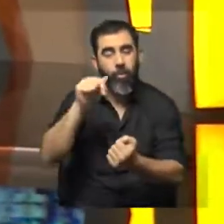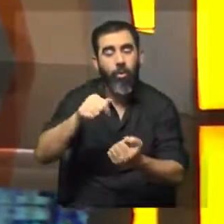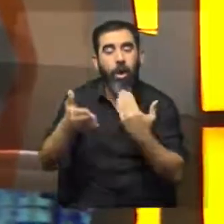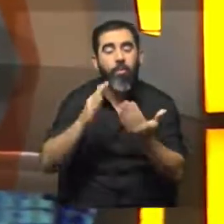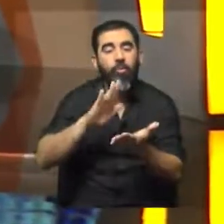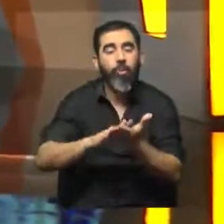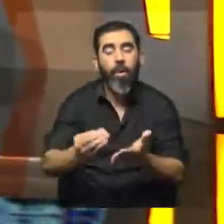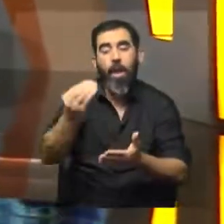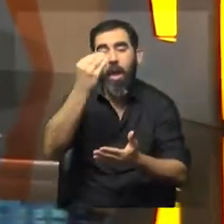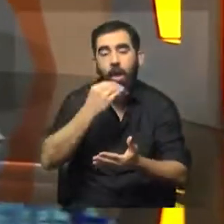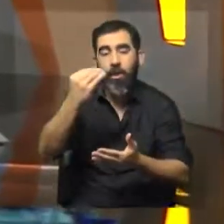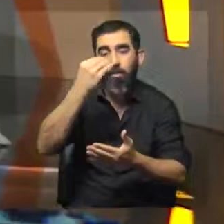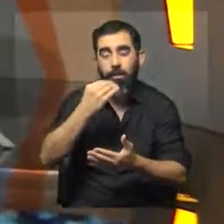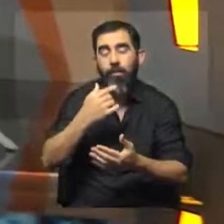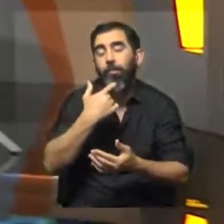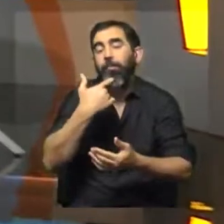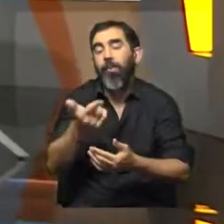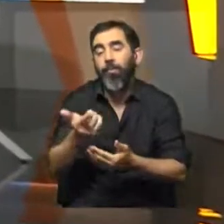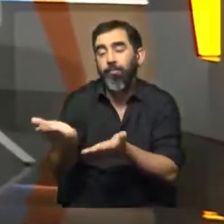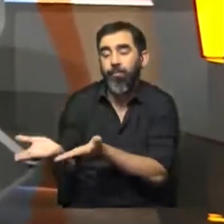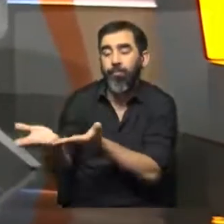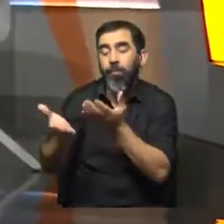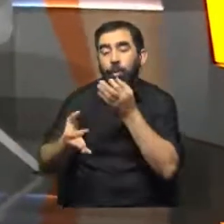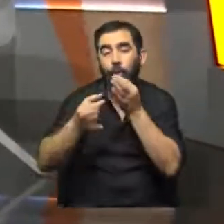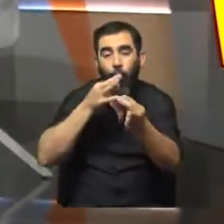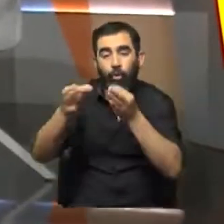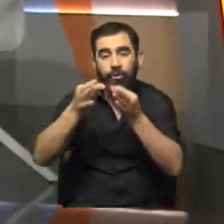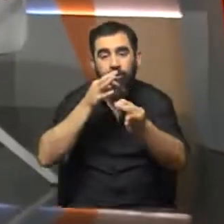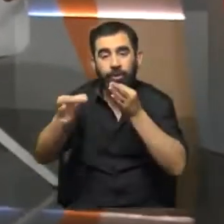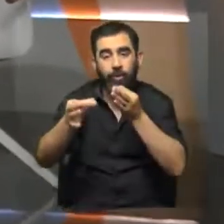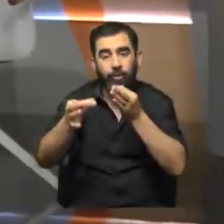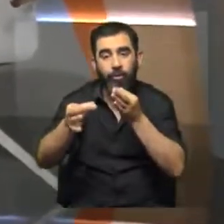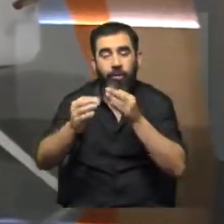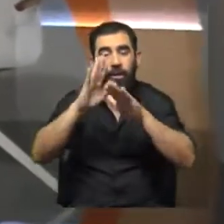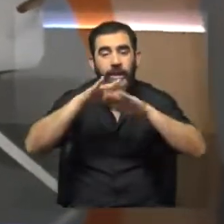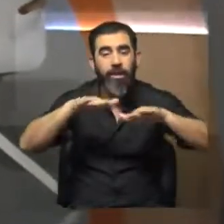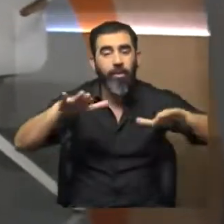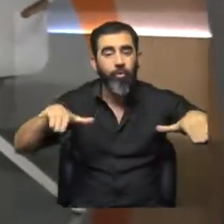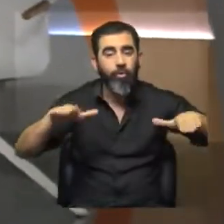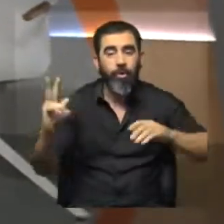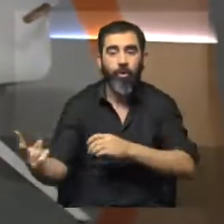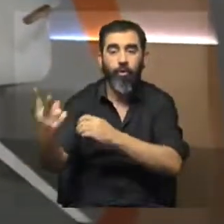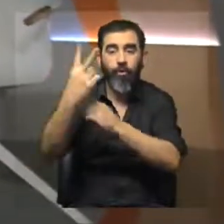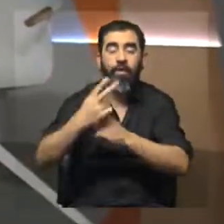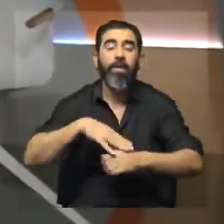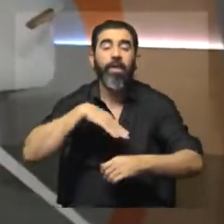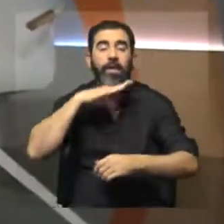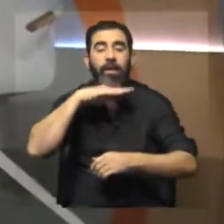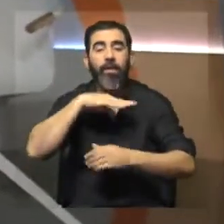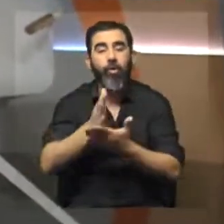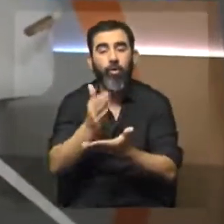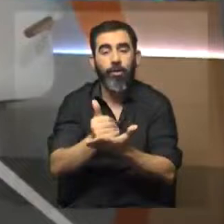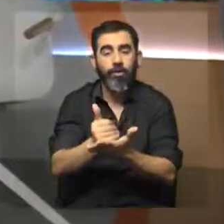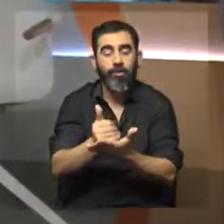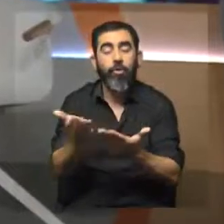de alimentos y, entre otras cosas, vamos a recibir consejos nutricionales de niñas y niños que nos visitan desde Canelones. Vamos